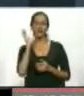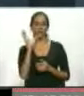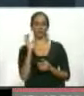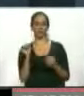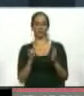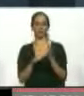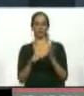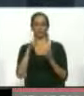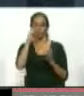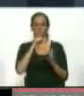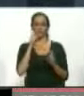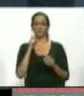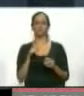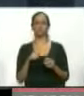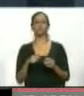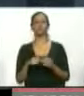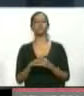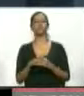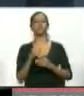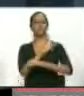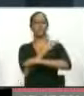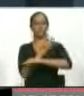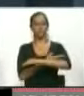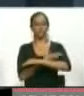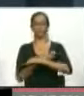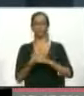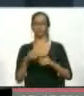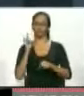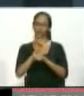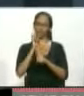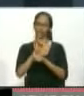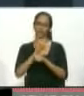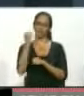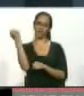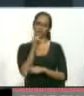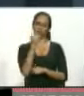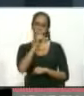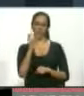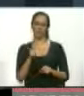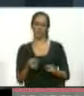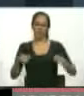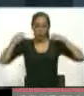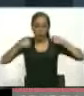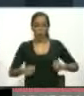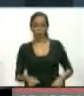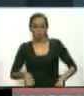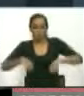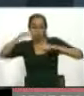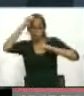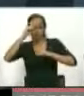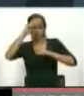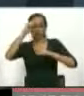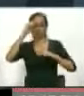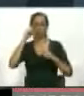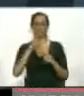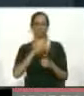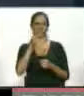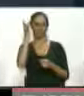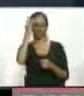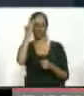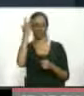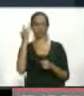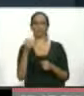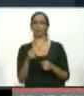durante años las fuerzas armadas engañaban y asesinaban a civiles para disfrazar los de guerrilleros caídos en combate y no pasaba nada